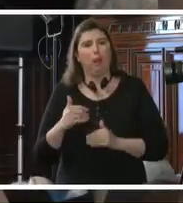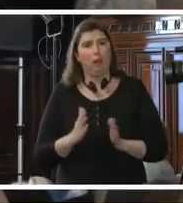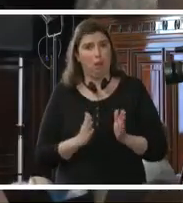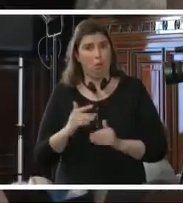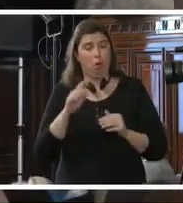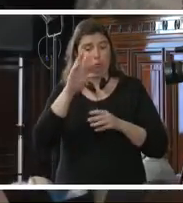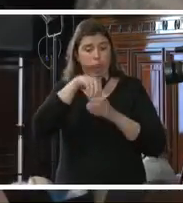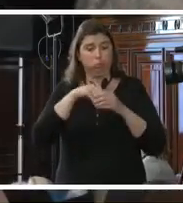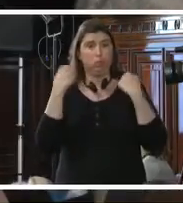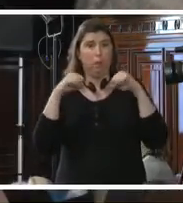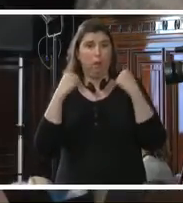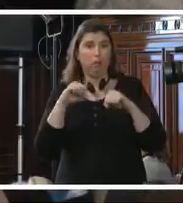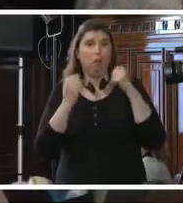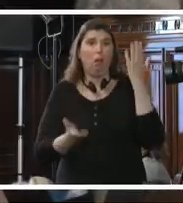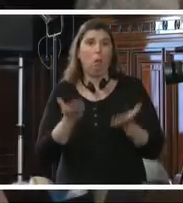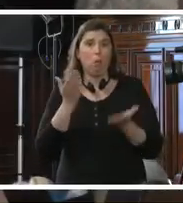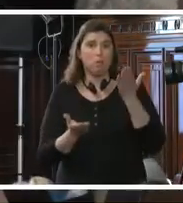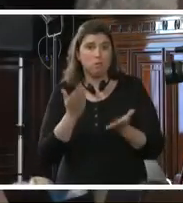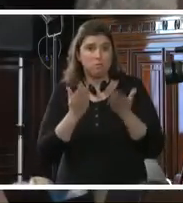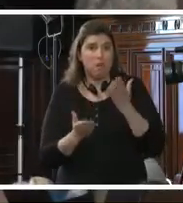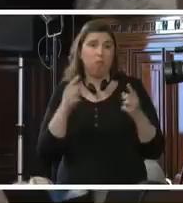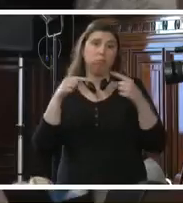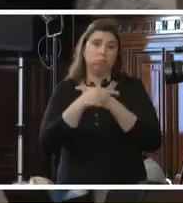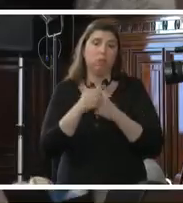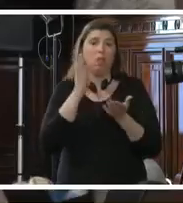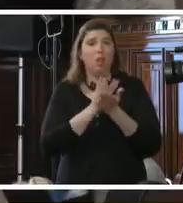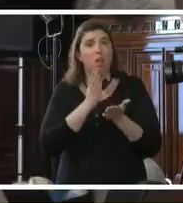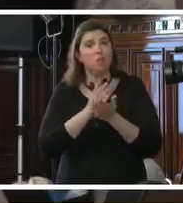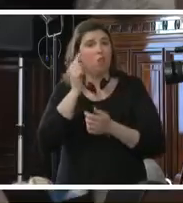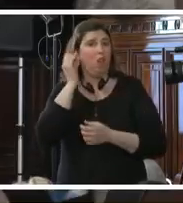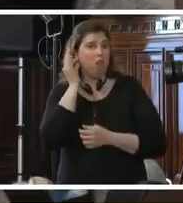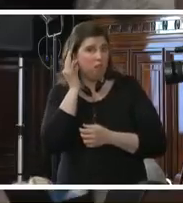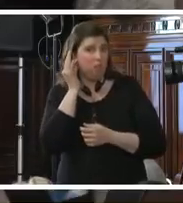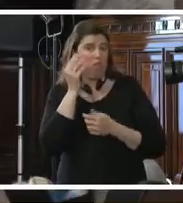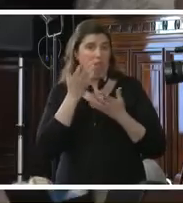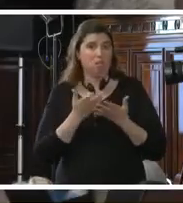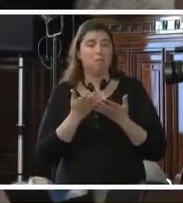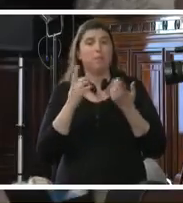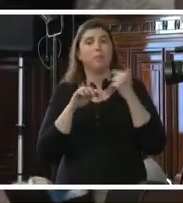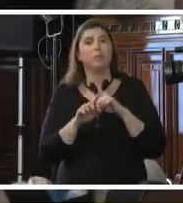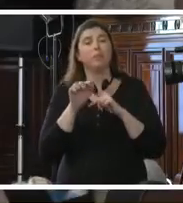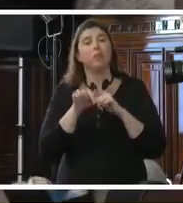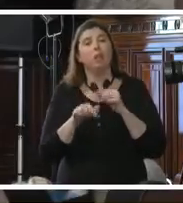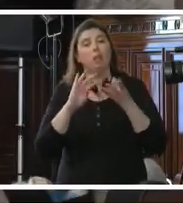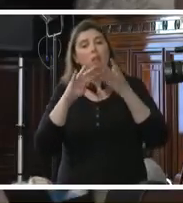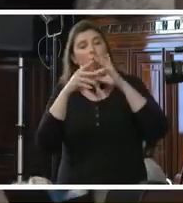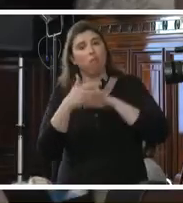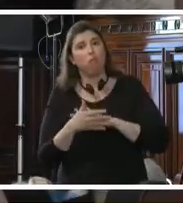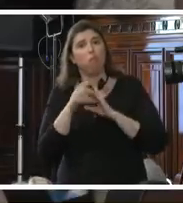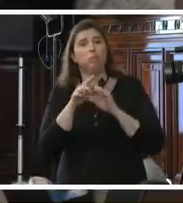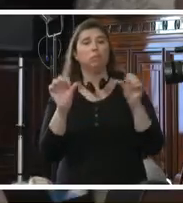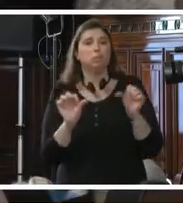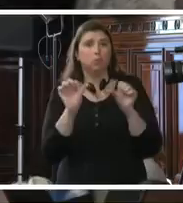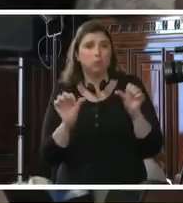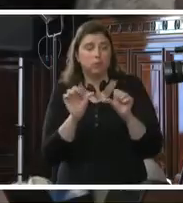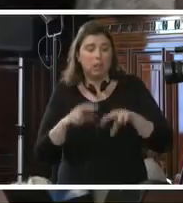práctica judicial afecta el derecho de las niñas a un proceso judicial imparcial. Estos estereotipos se reflejan en la reducción